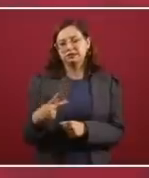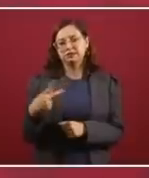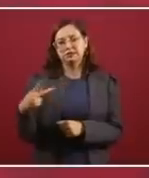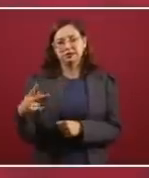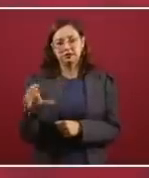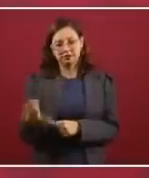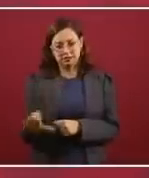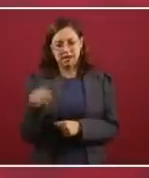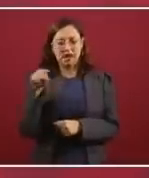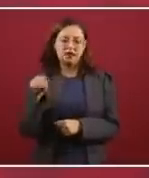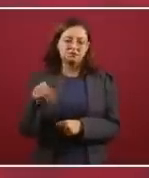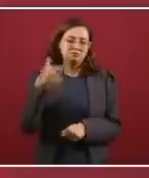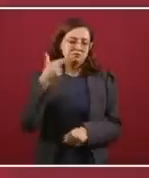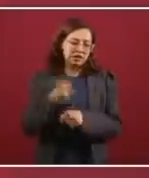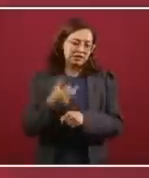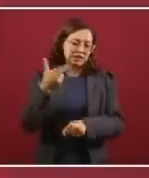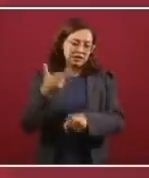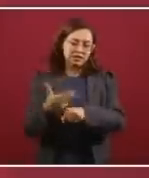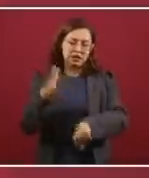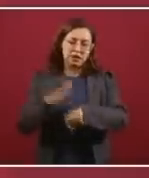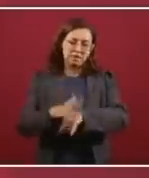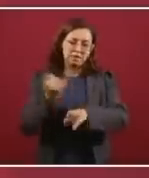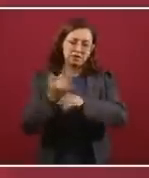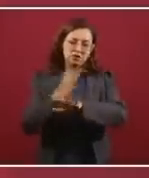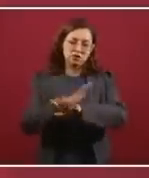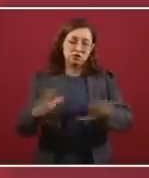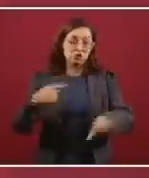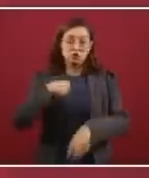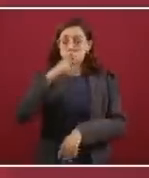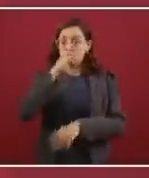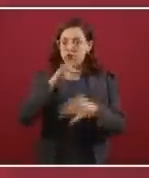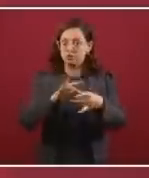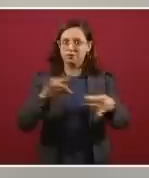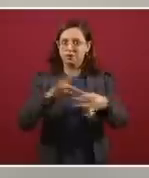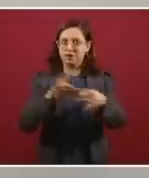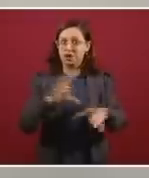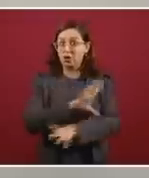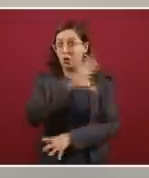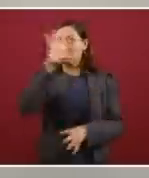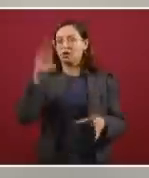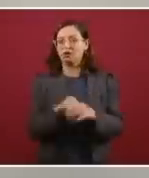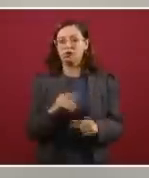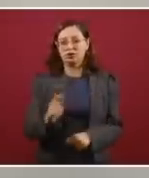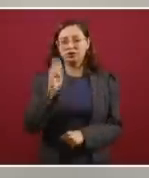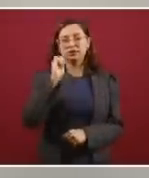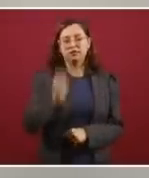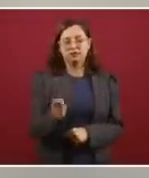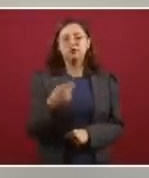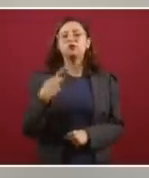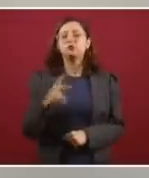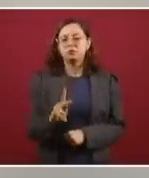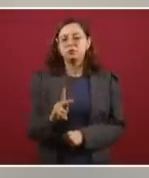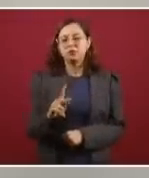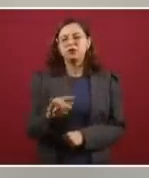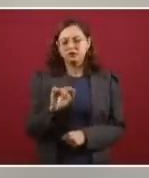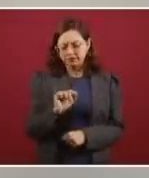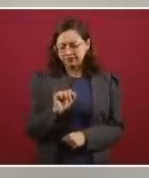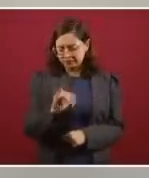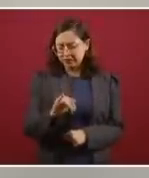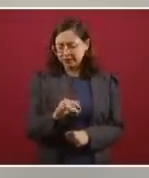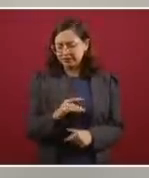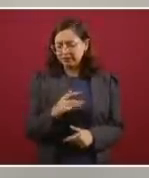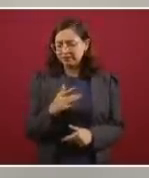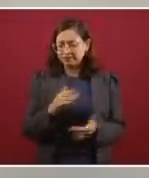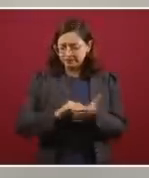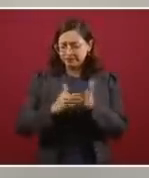anticiparles todos los detalles porque es una estrategia propia de seguridad. Pero México va por eso, sí va a haber un cambio importante en